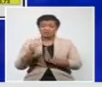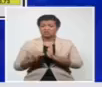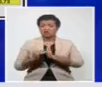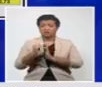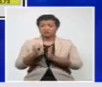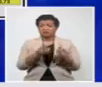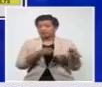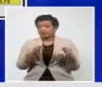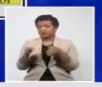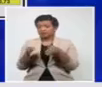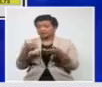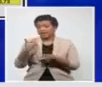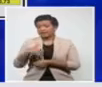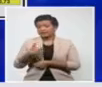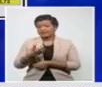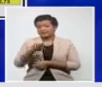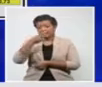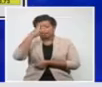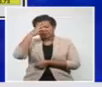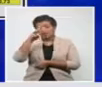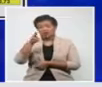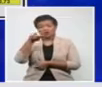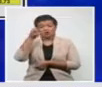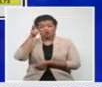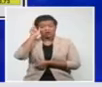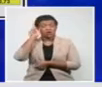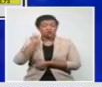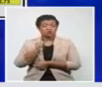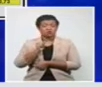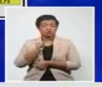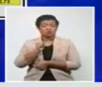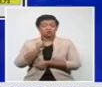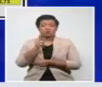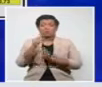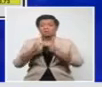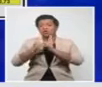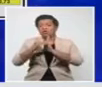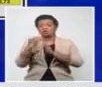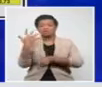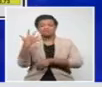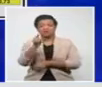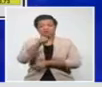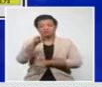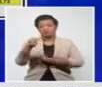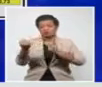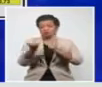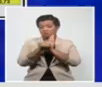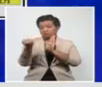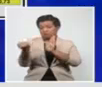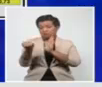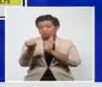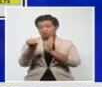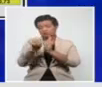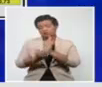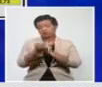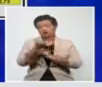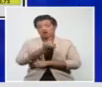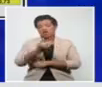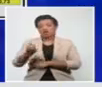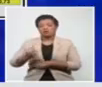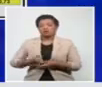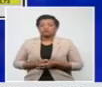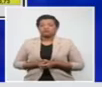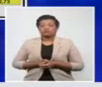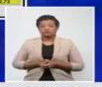pero Argentina, México, Perú, con más de 1 millón de casos confirmados en cada uno de ellos. Las cifras son